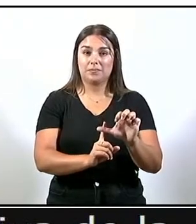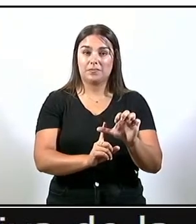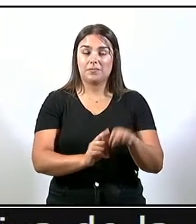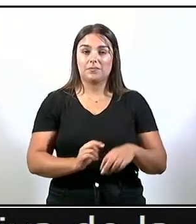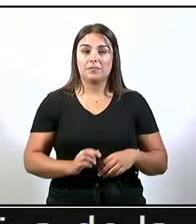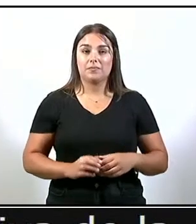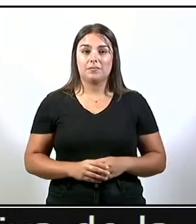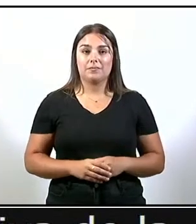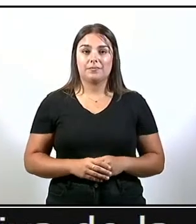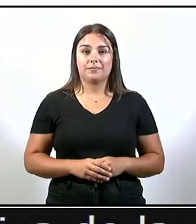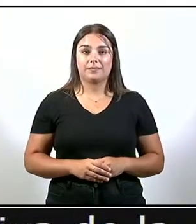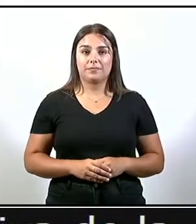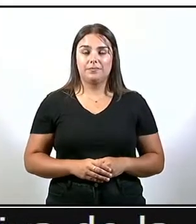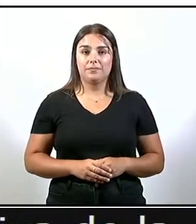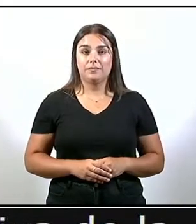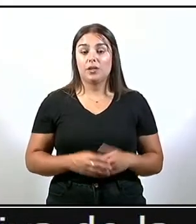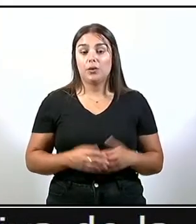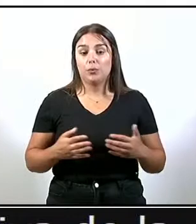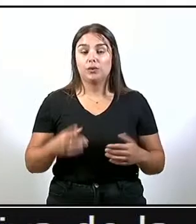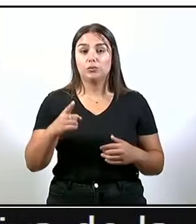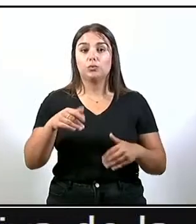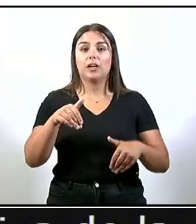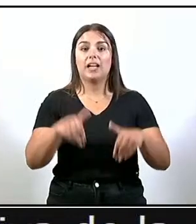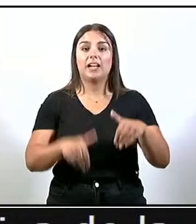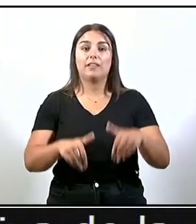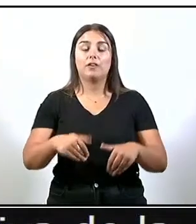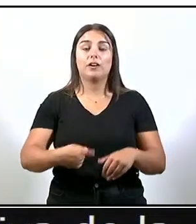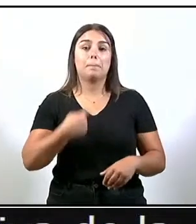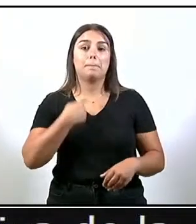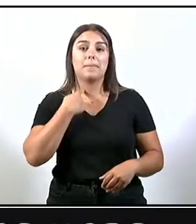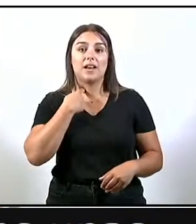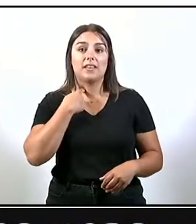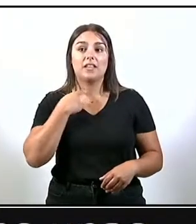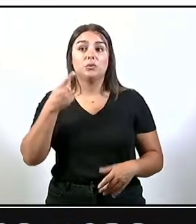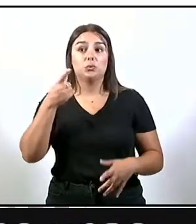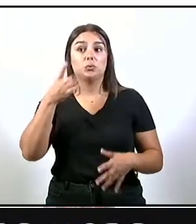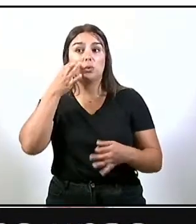y cuando tú pierdes unas elecciones, aunque te creas que